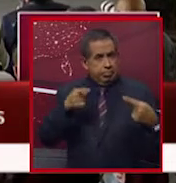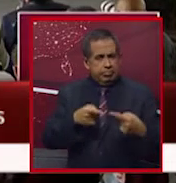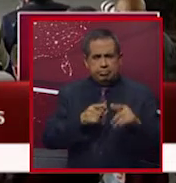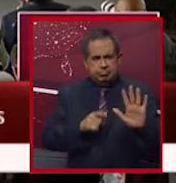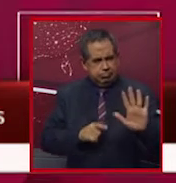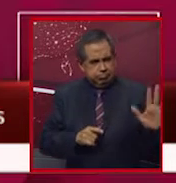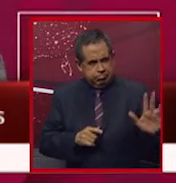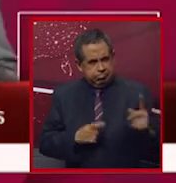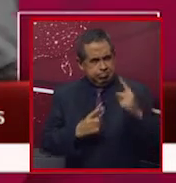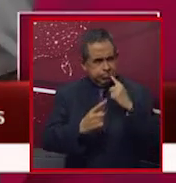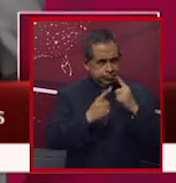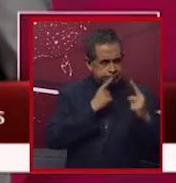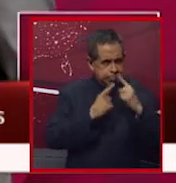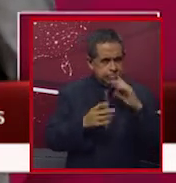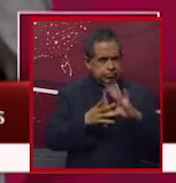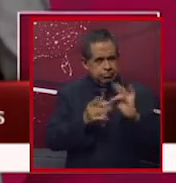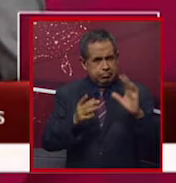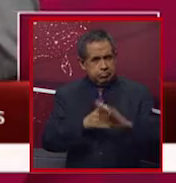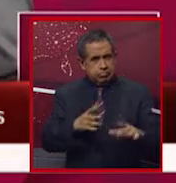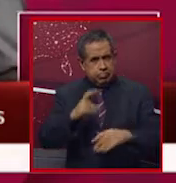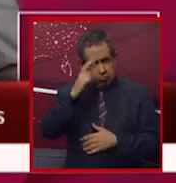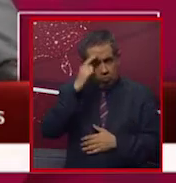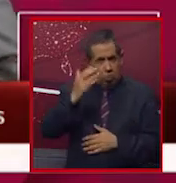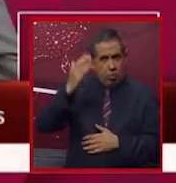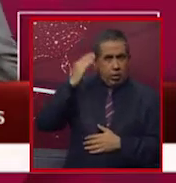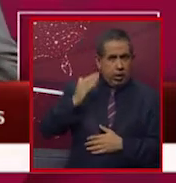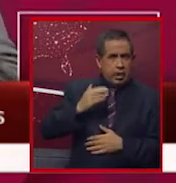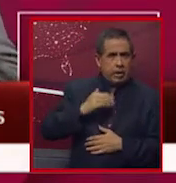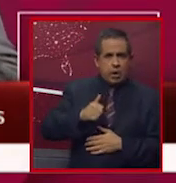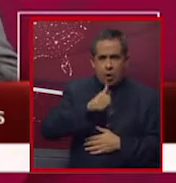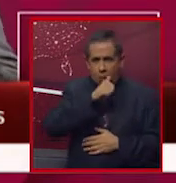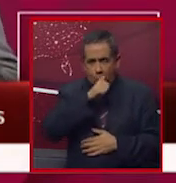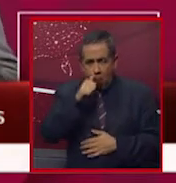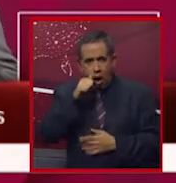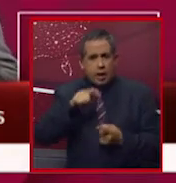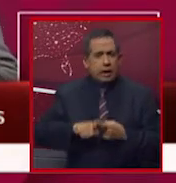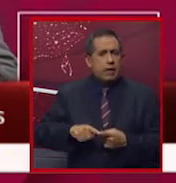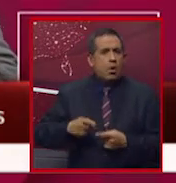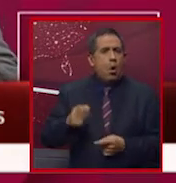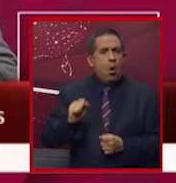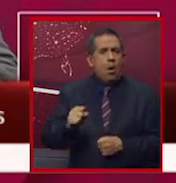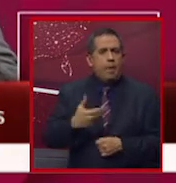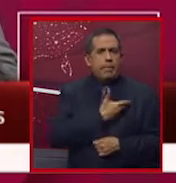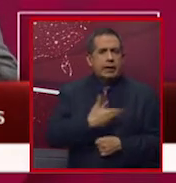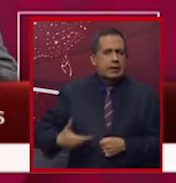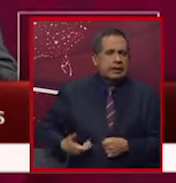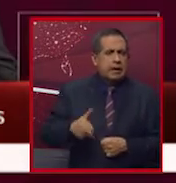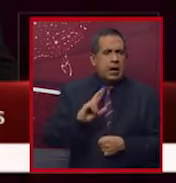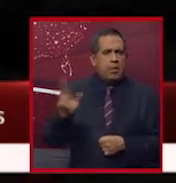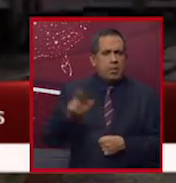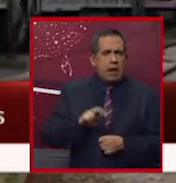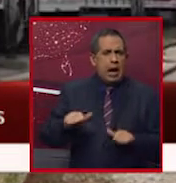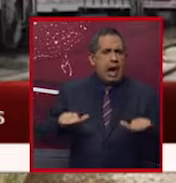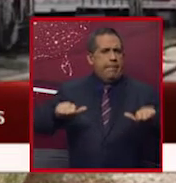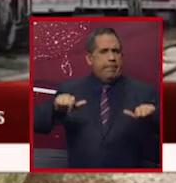confrontación. Aludió a las relaciones que tuvieron mandatarios como Benito Juárez con el prócer republicano Abraham